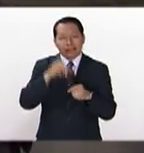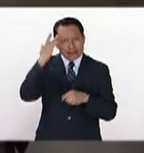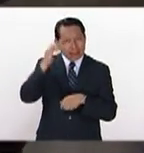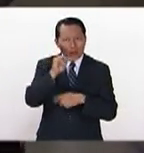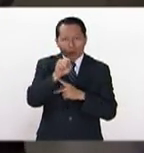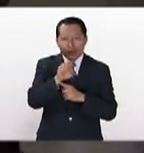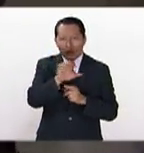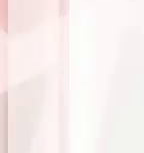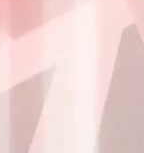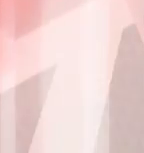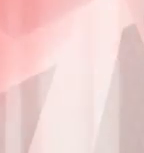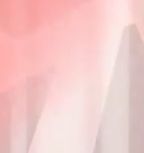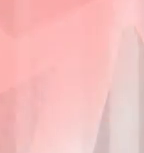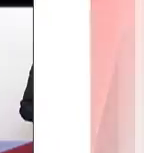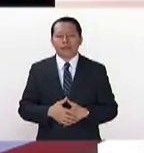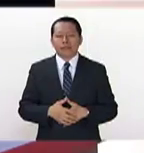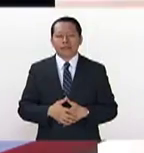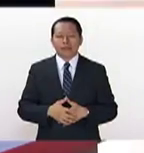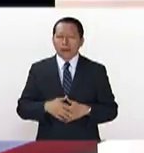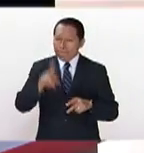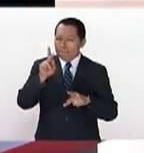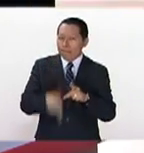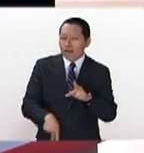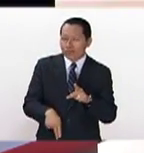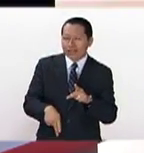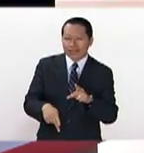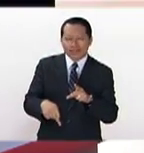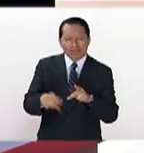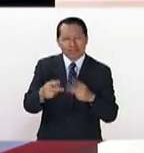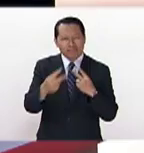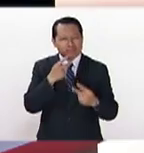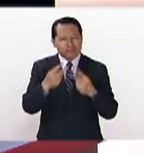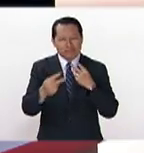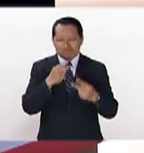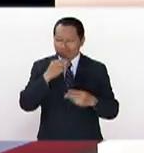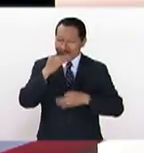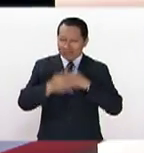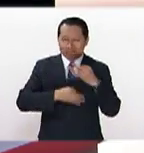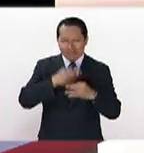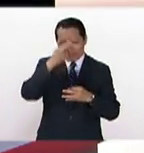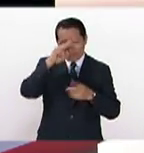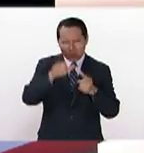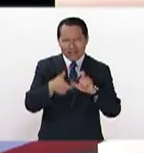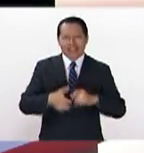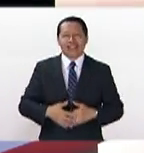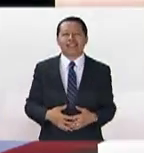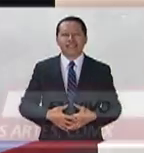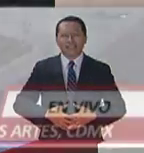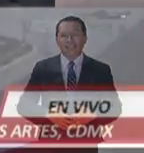José, Costa Rica. Vamos a hacer una breve pausa. Les recuerdo que estás viendo México al Día.